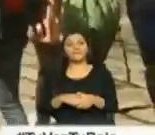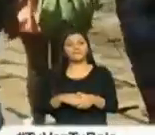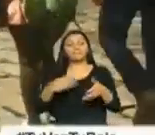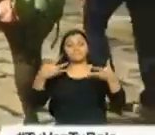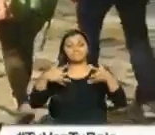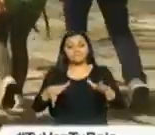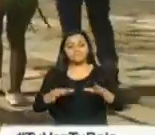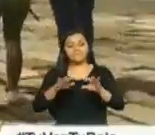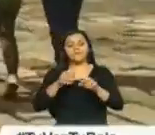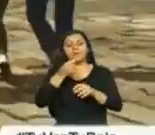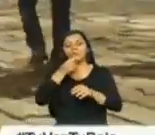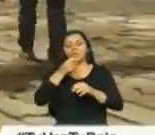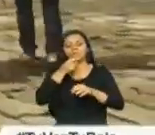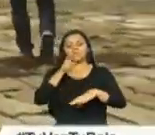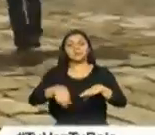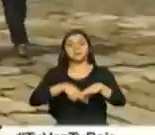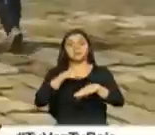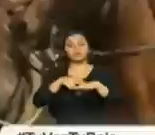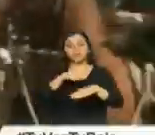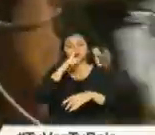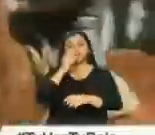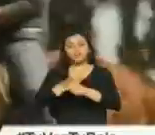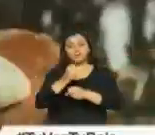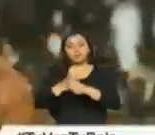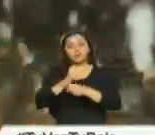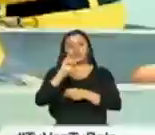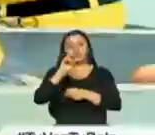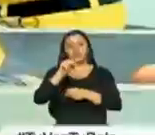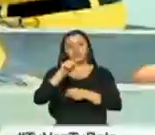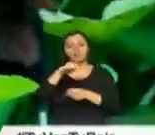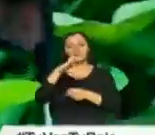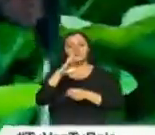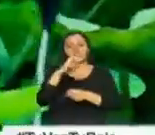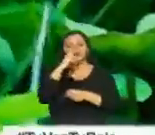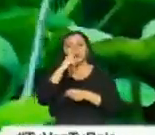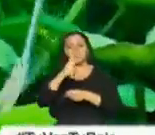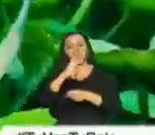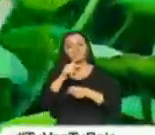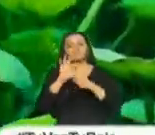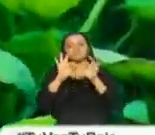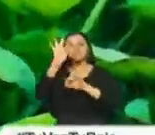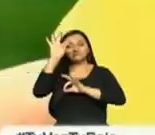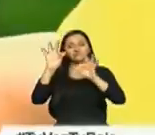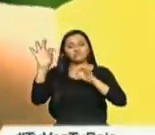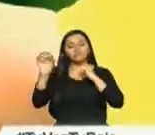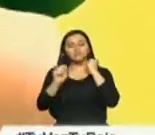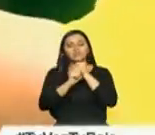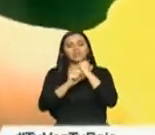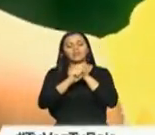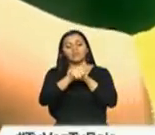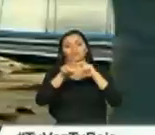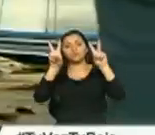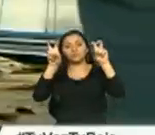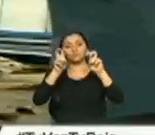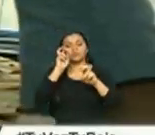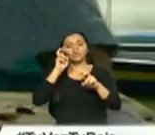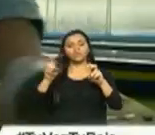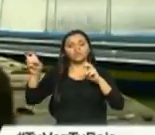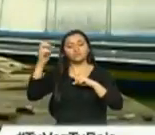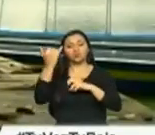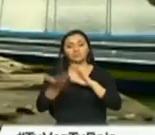Encuesta Nacional de Empleo y Desempleo realizada por el INEC, el número de plazas laborales en empresas del sector turístico incrementó